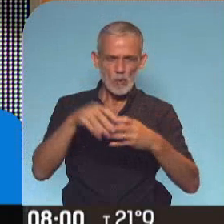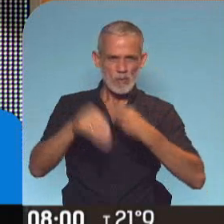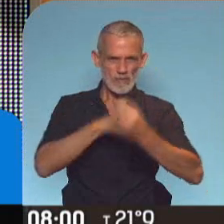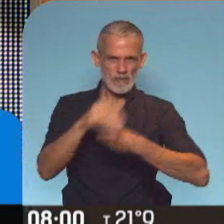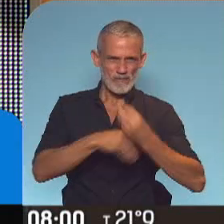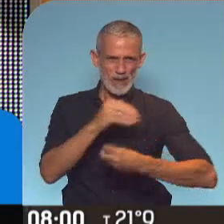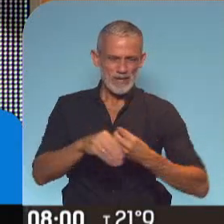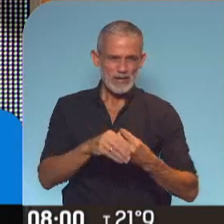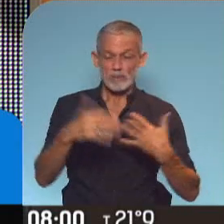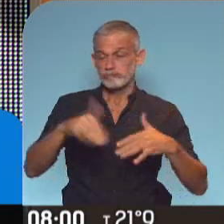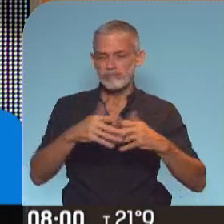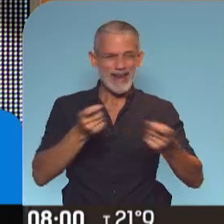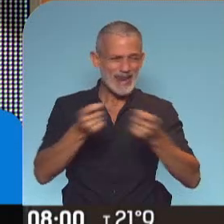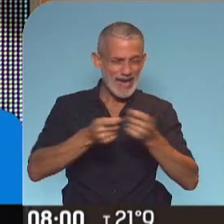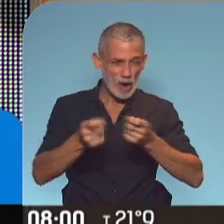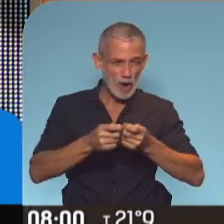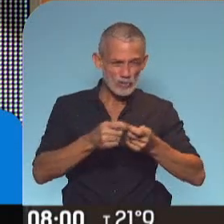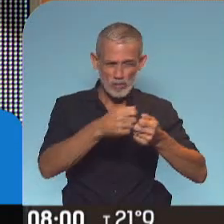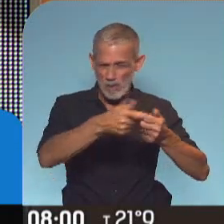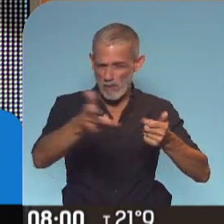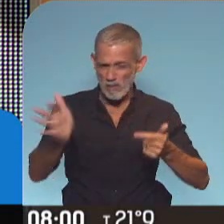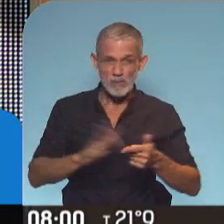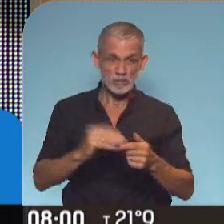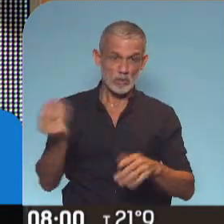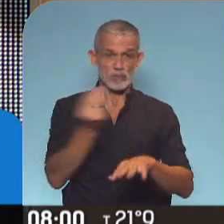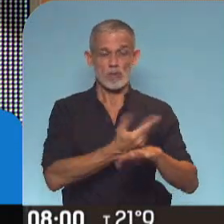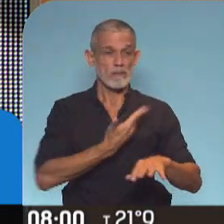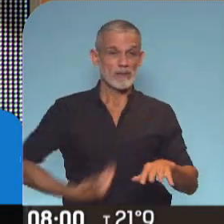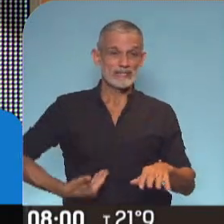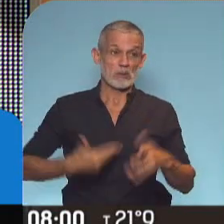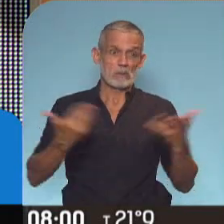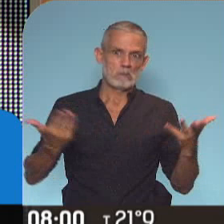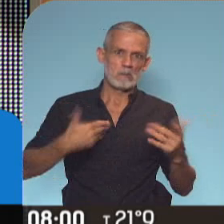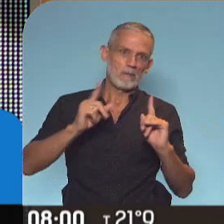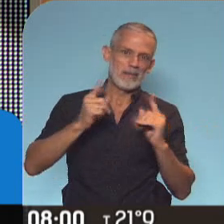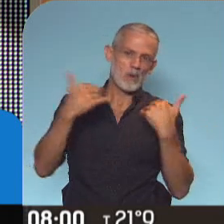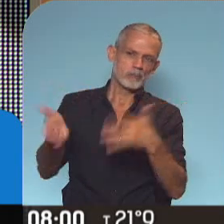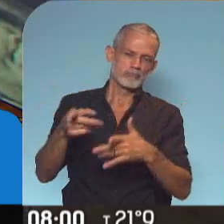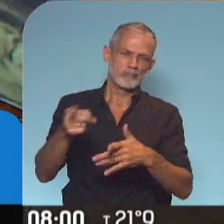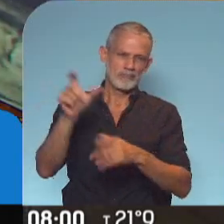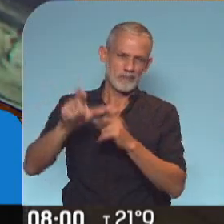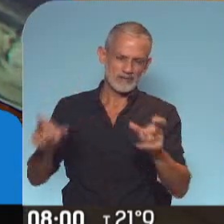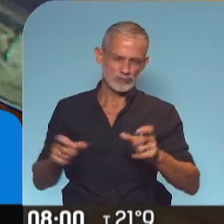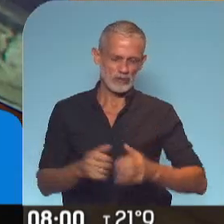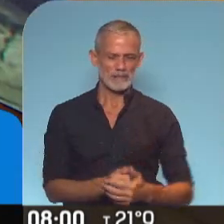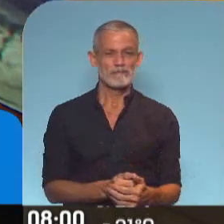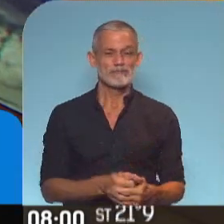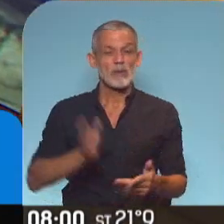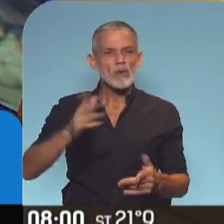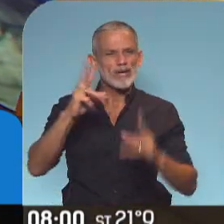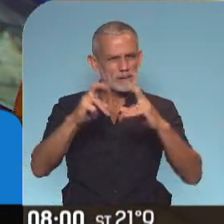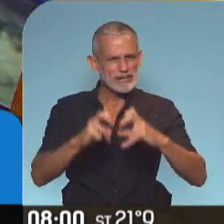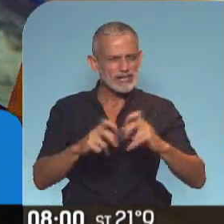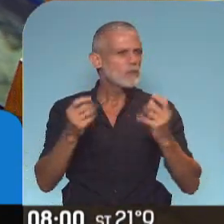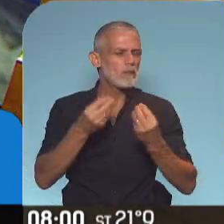familiar ha hecho un montón de negocios de todo tipo y cuando accedió a la presidencia me imagino que quiso seguir privilegiándolos. Y ahora, vos decías, bueno, la investigación